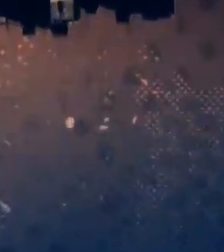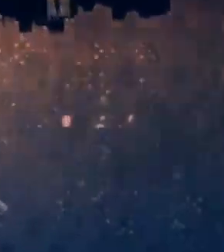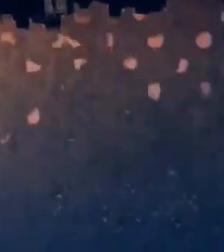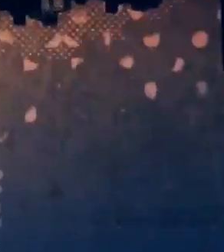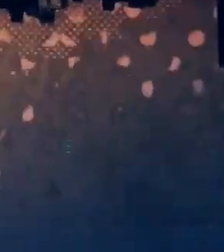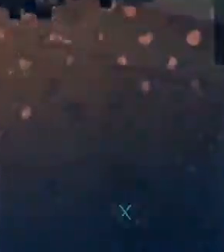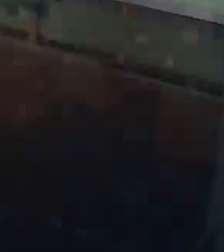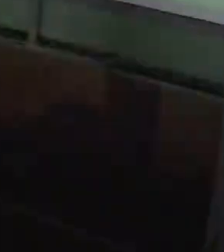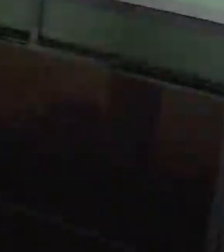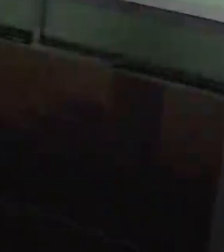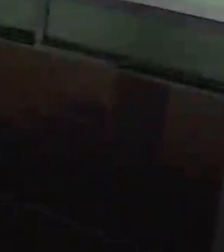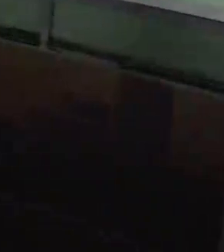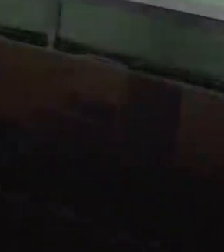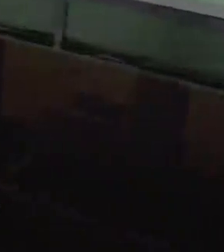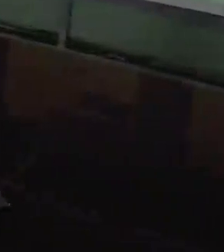entiende.